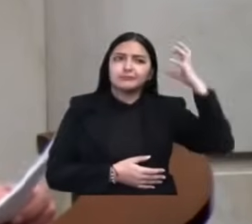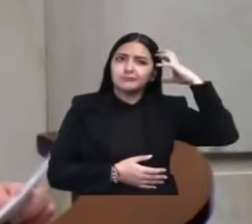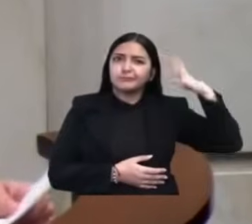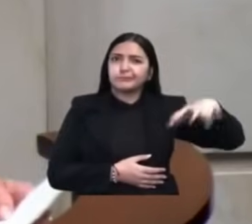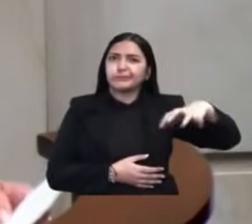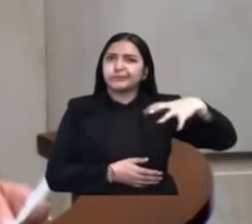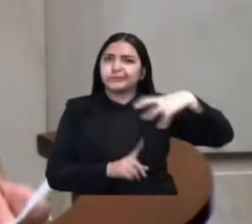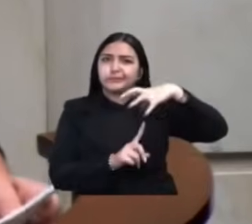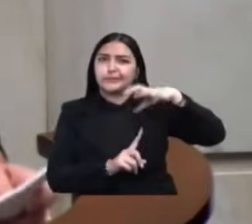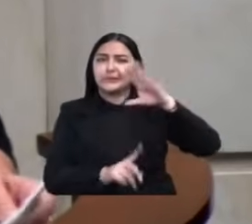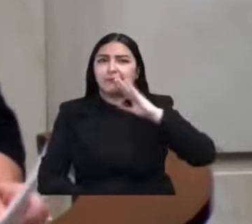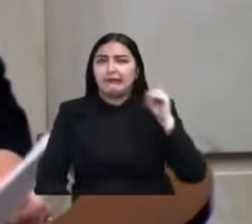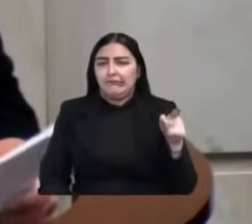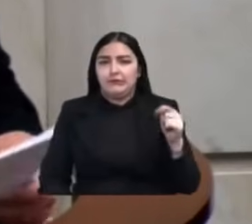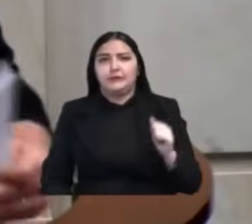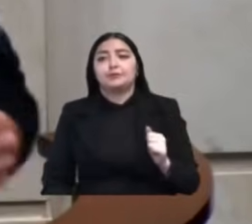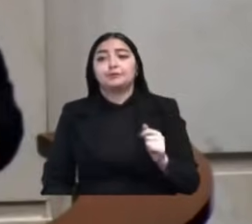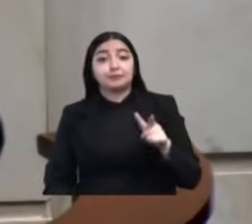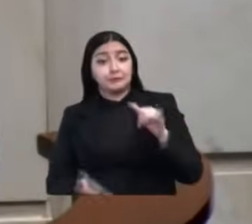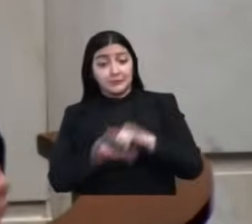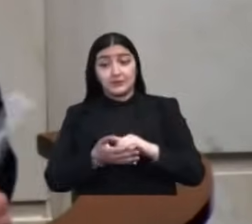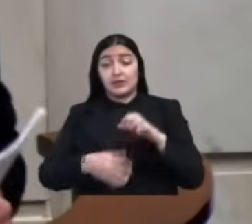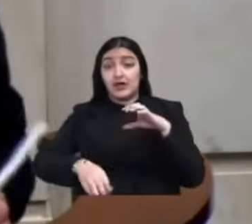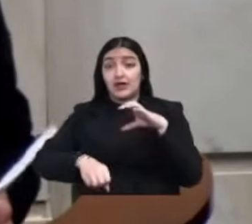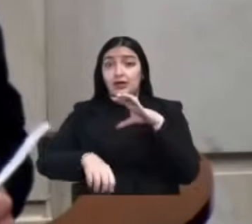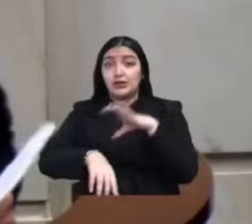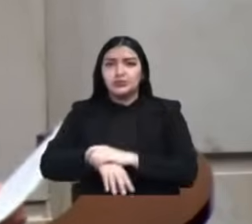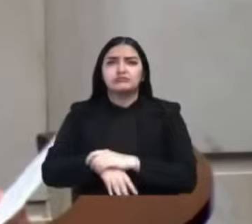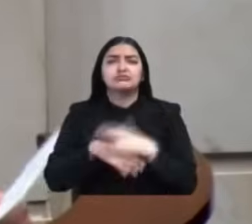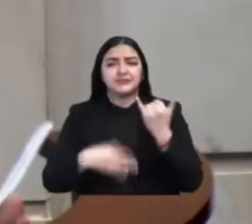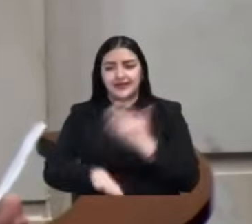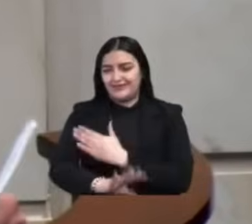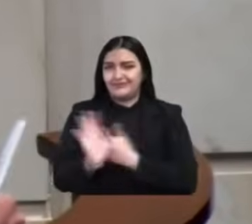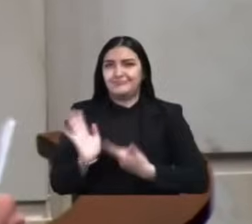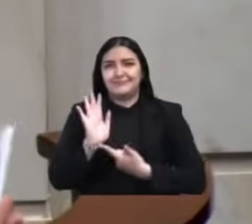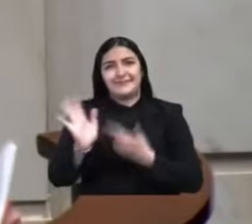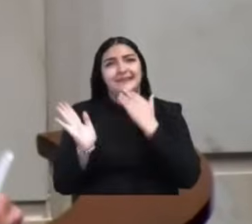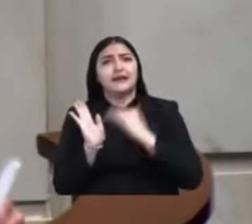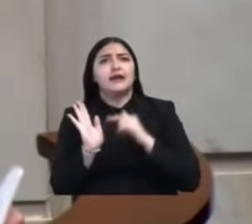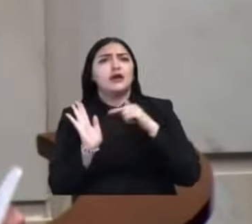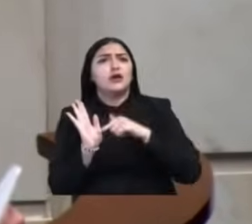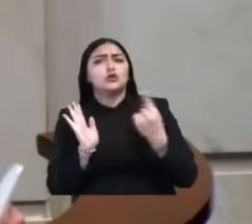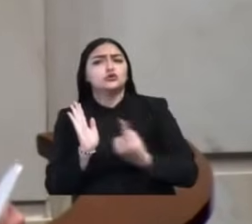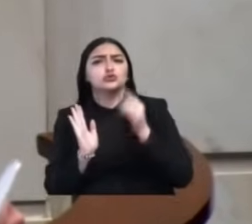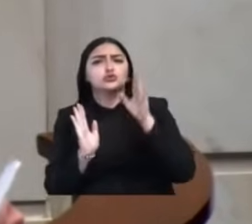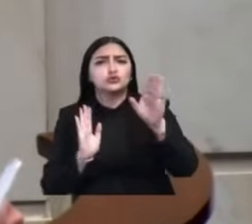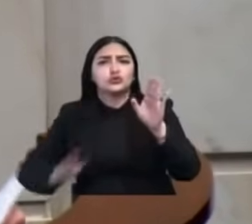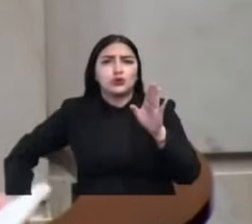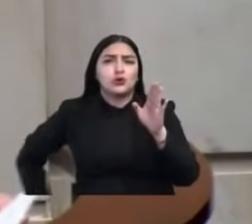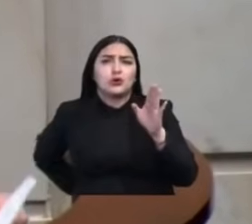entramada. Pero esta captura del Estado que hemos ejemplificado aquí muy bien no fue exclusiva de